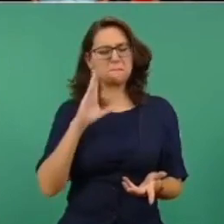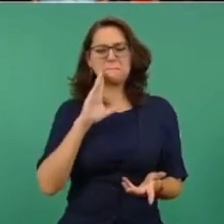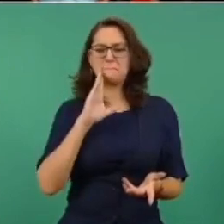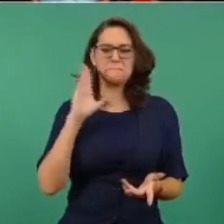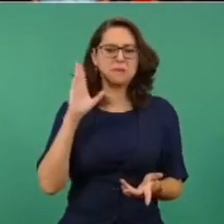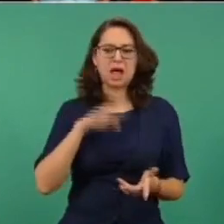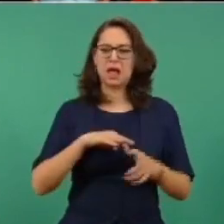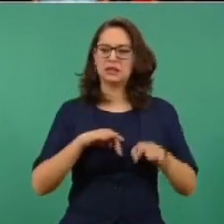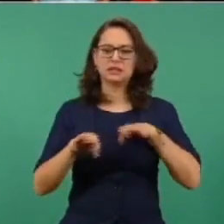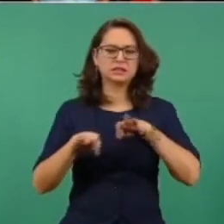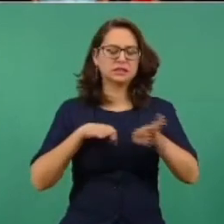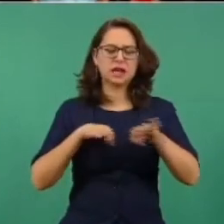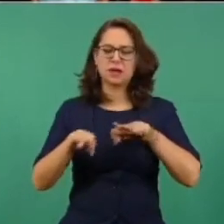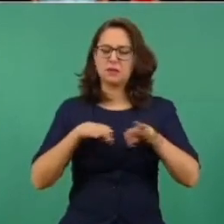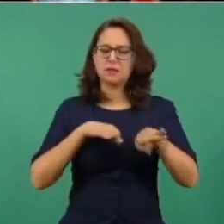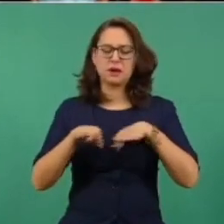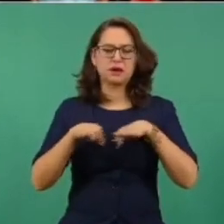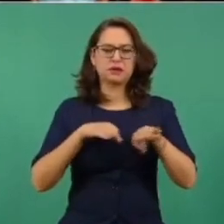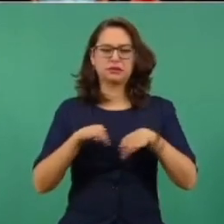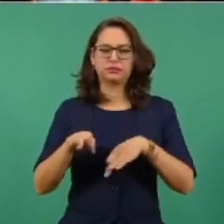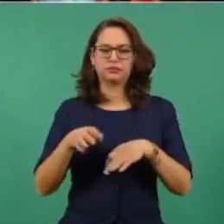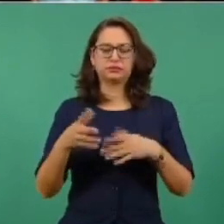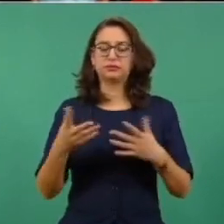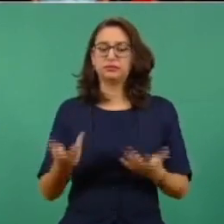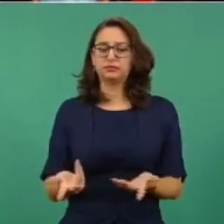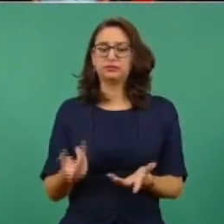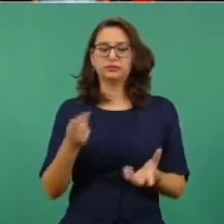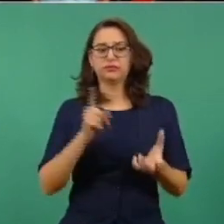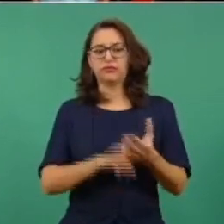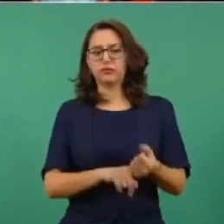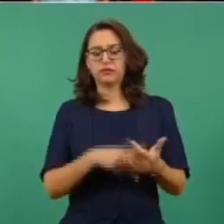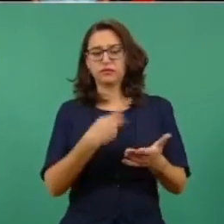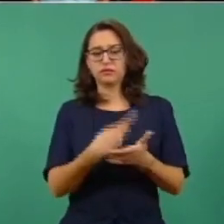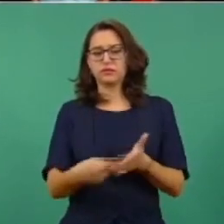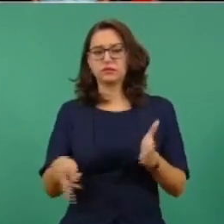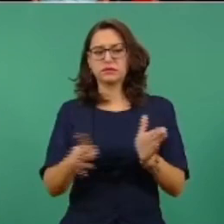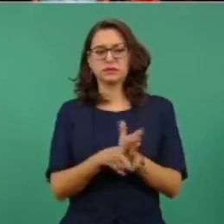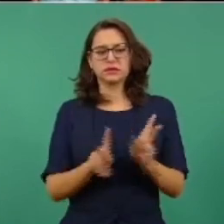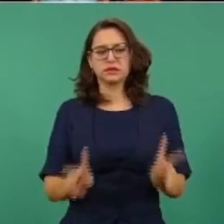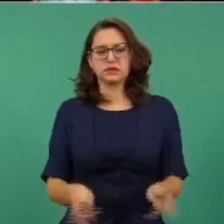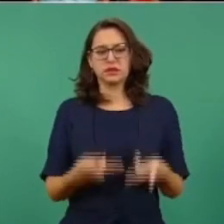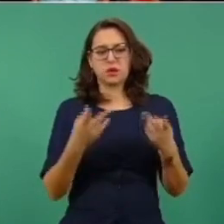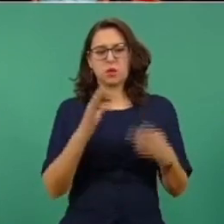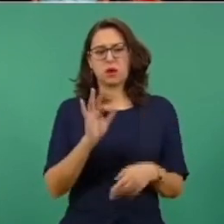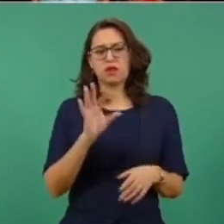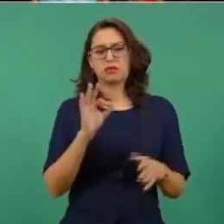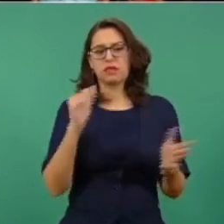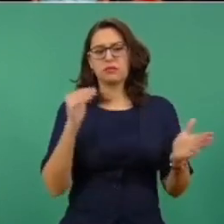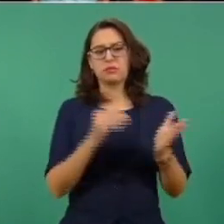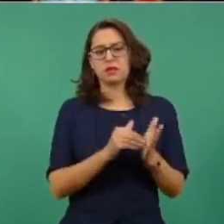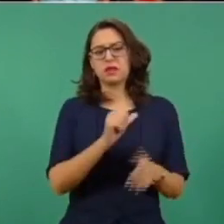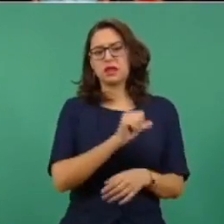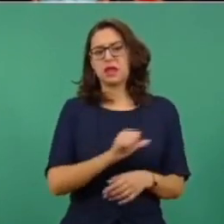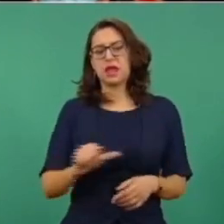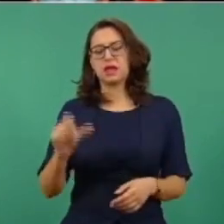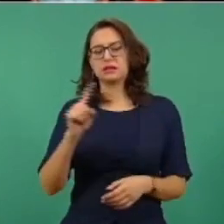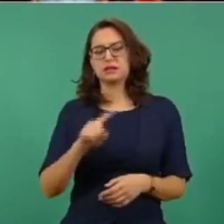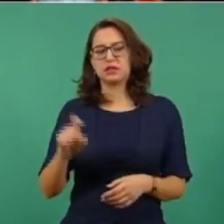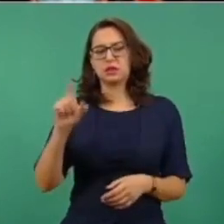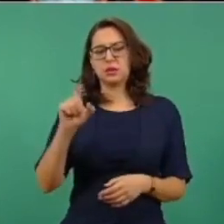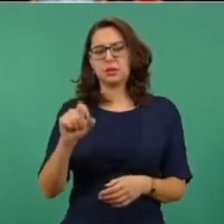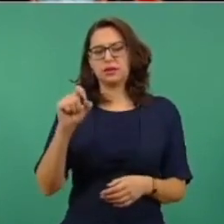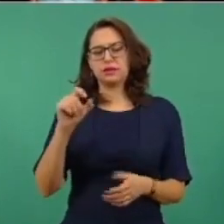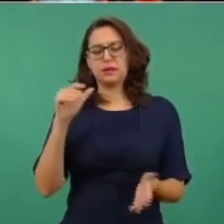incluso las plazas son vendidas de 40,000 a 120,000 pesos. No hay una